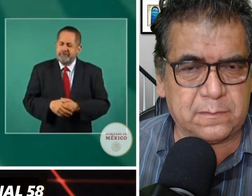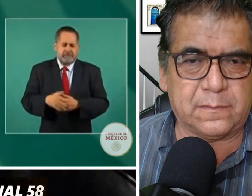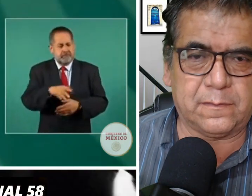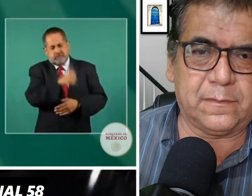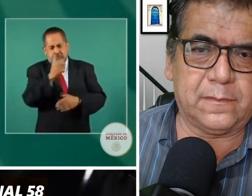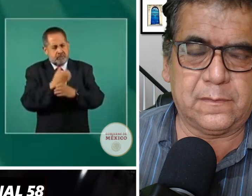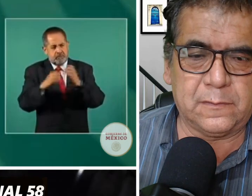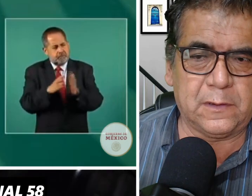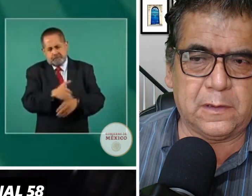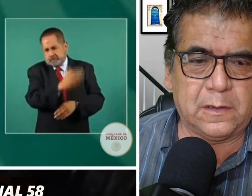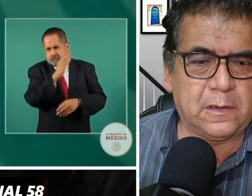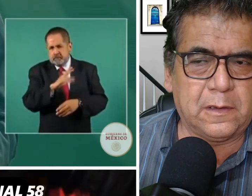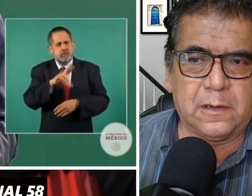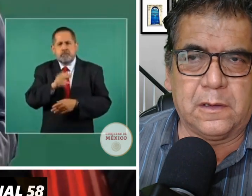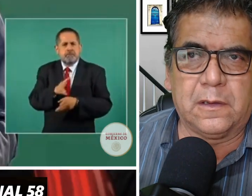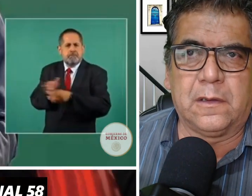cosas.